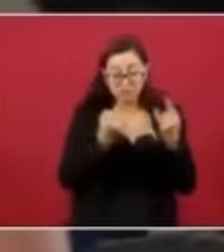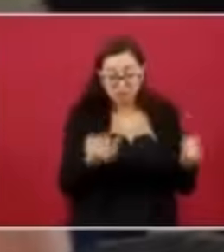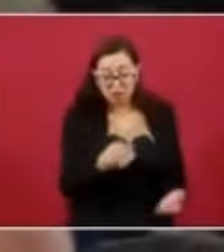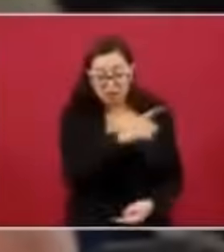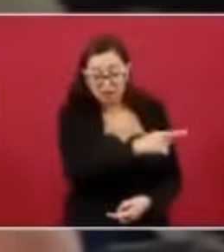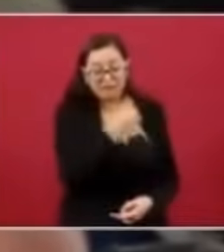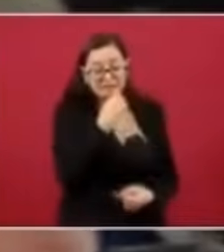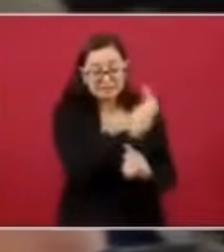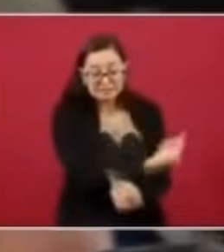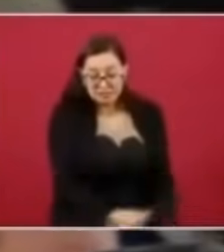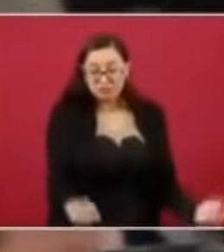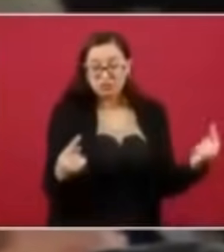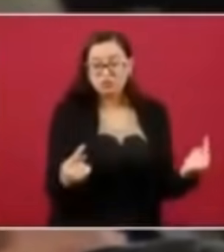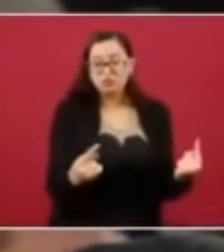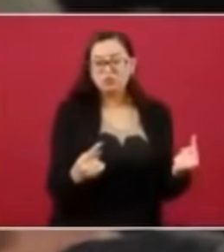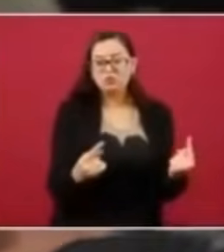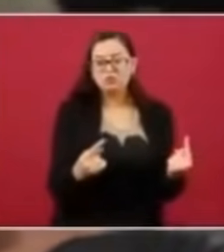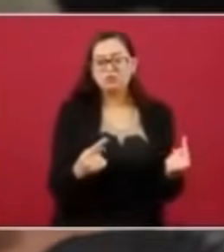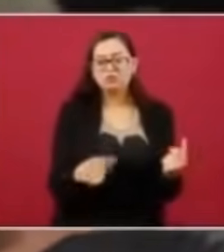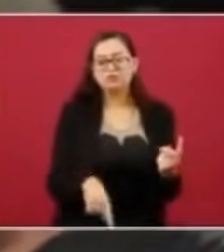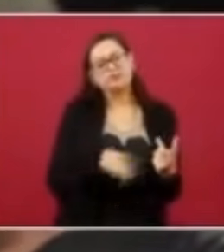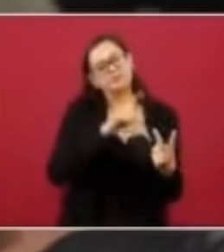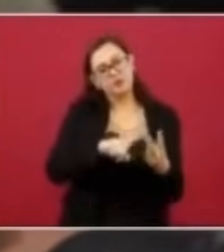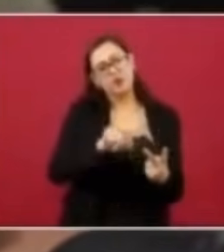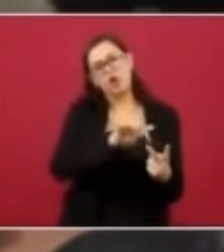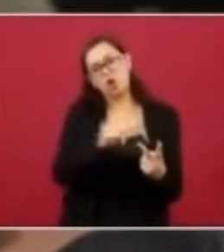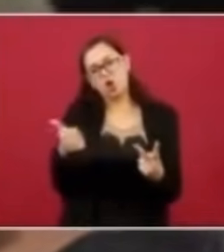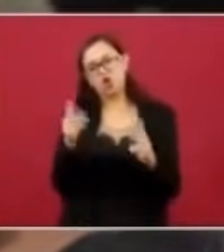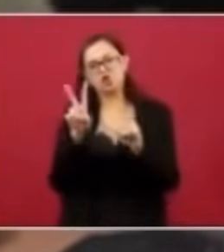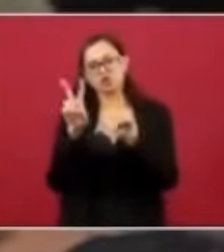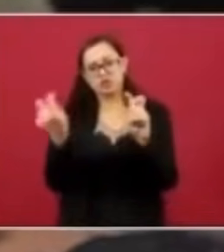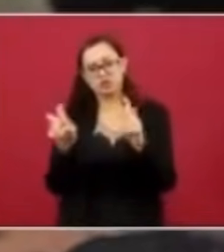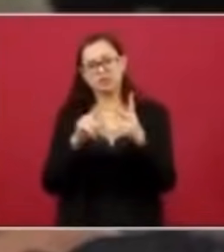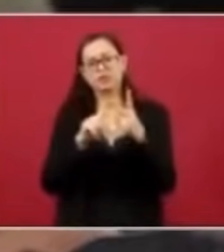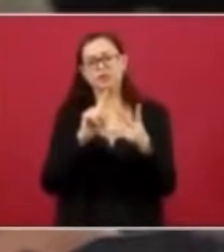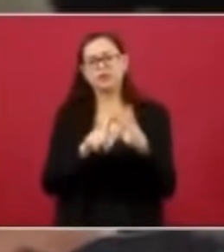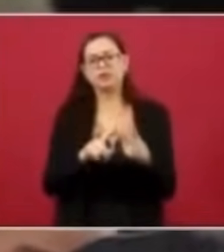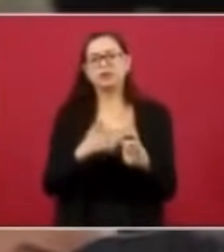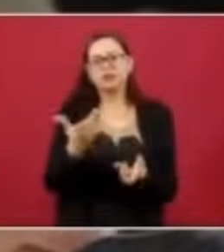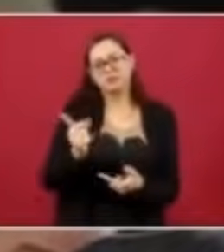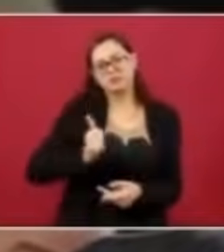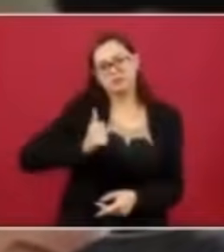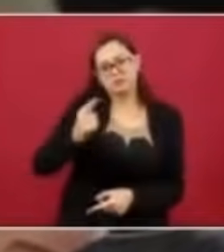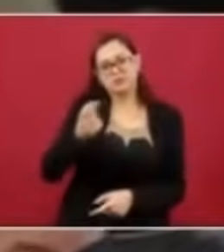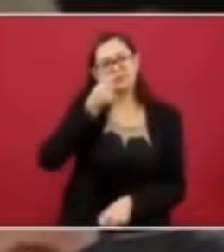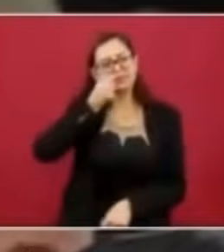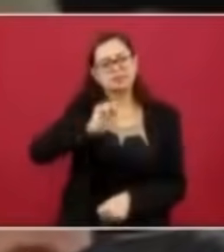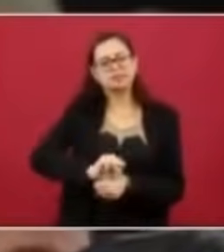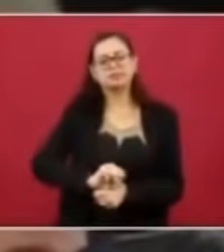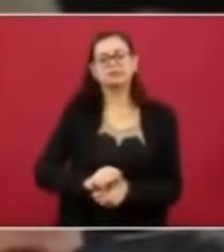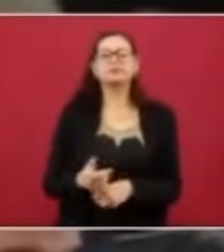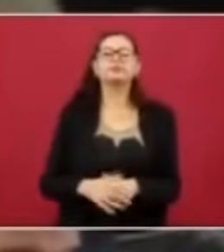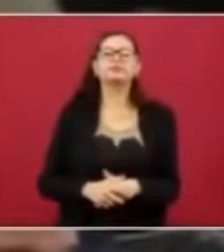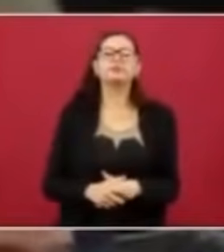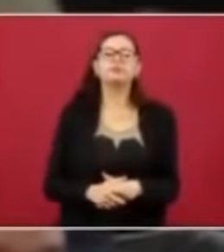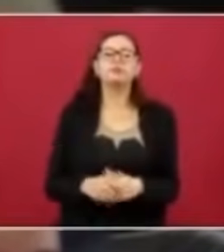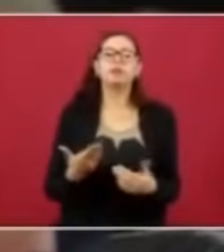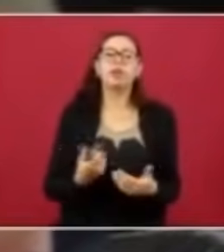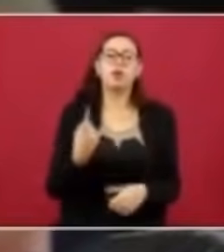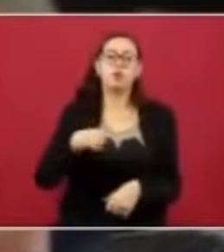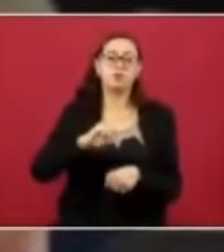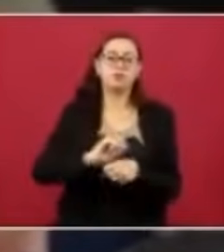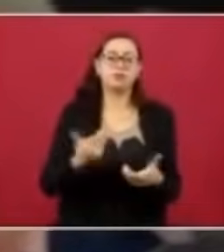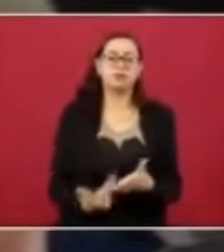niños. Y bueno, en otro tema, aprovechando que está la secretaria, la semana pasada